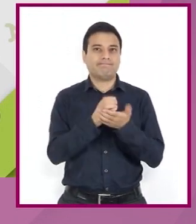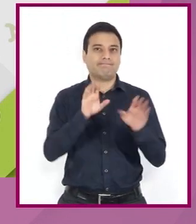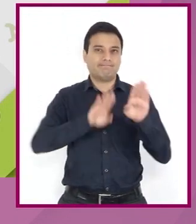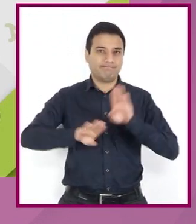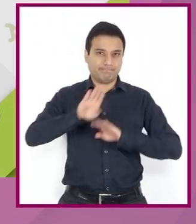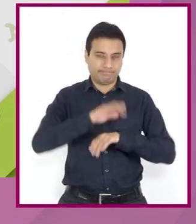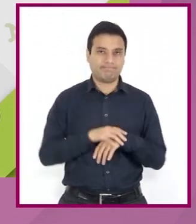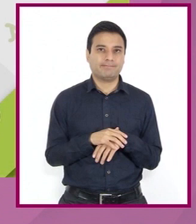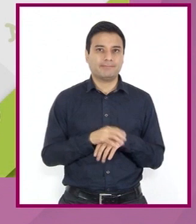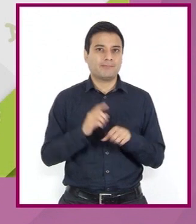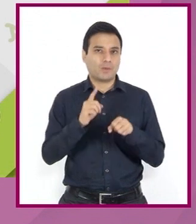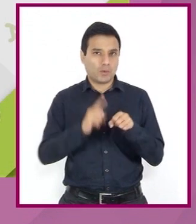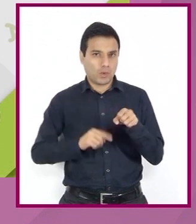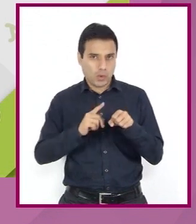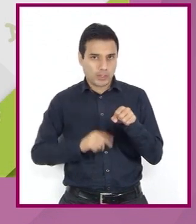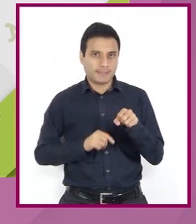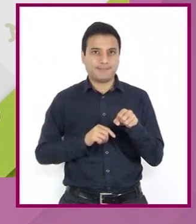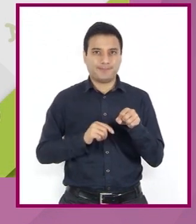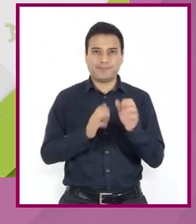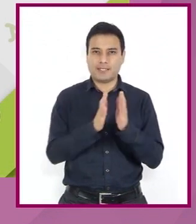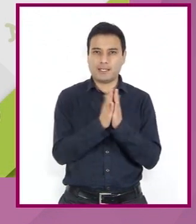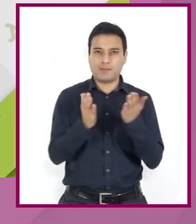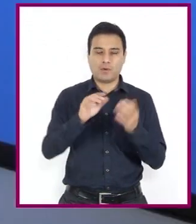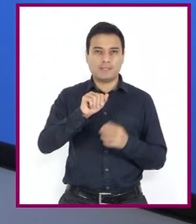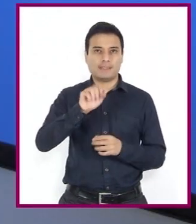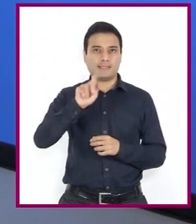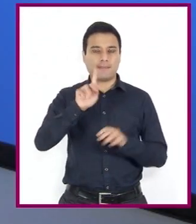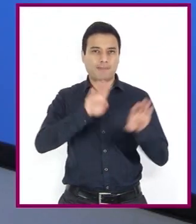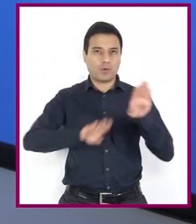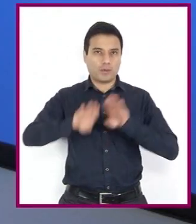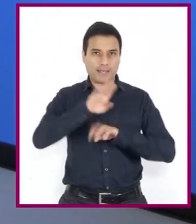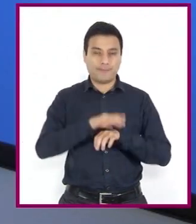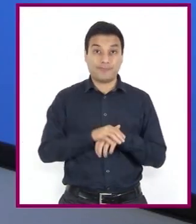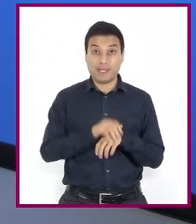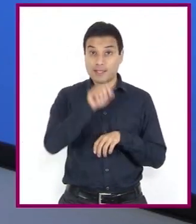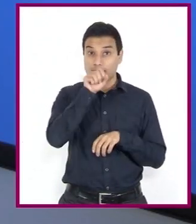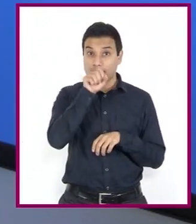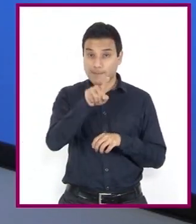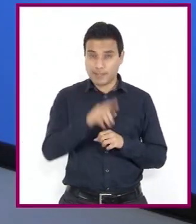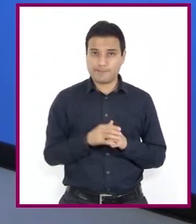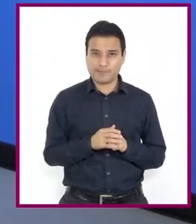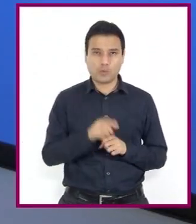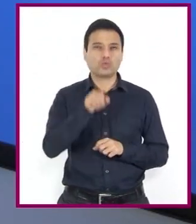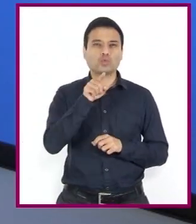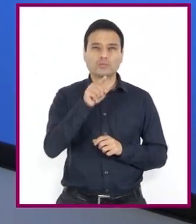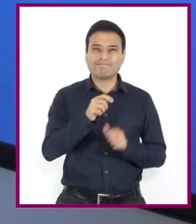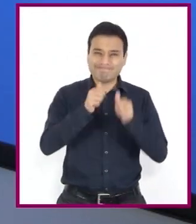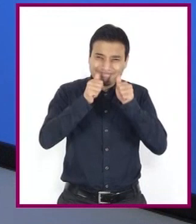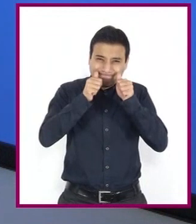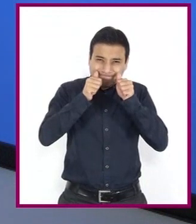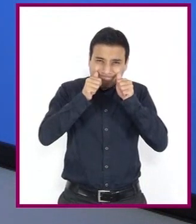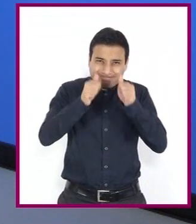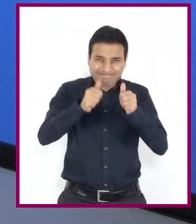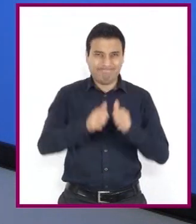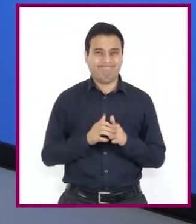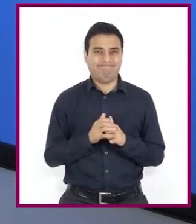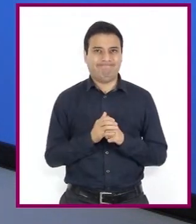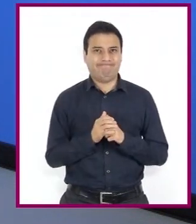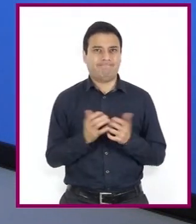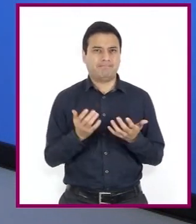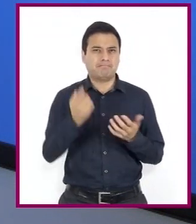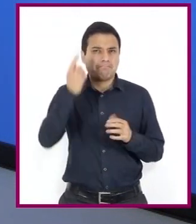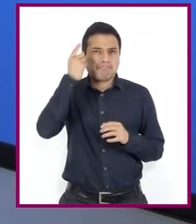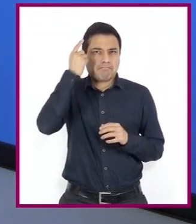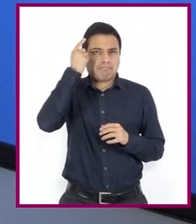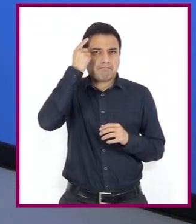biología, colores y su libro de texto. Además, deben estar muy atentas y atentos para